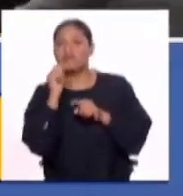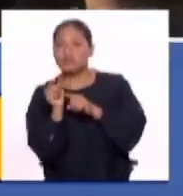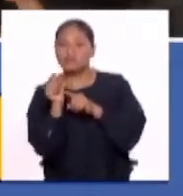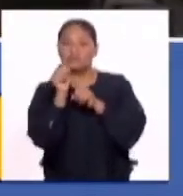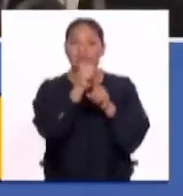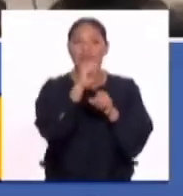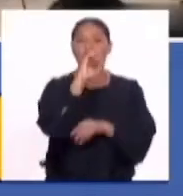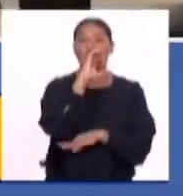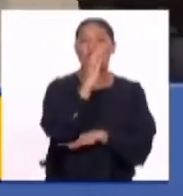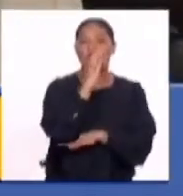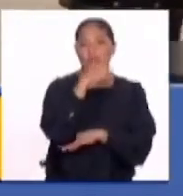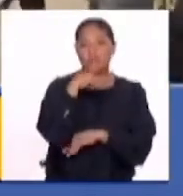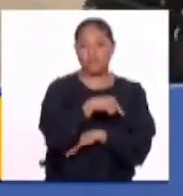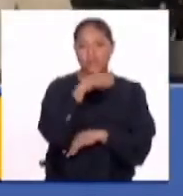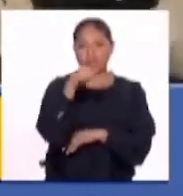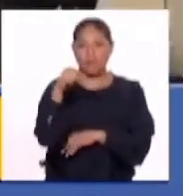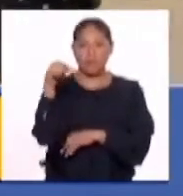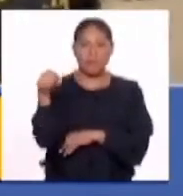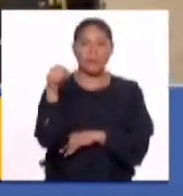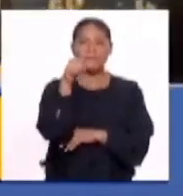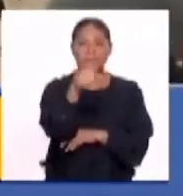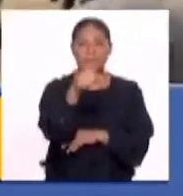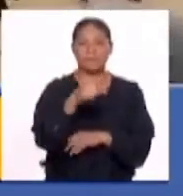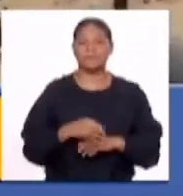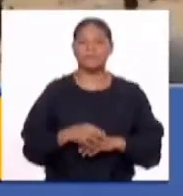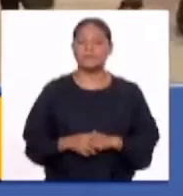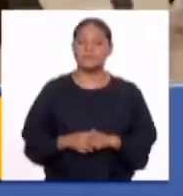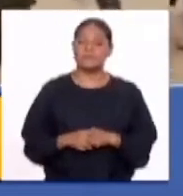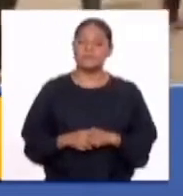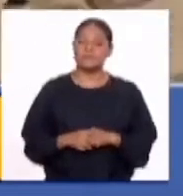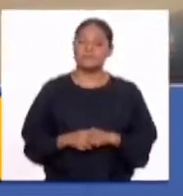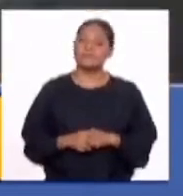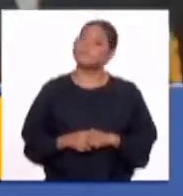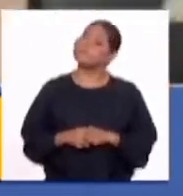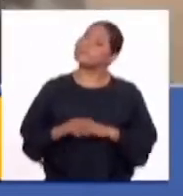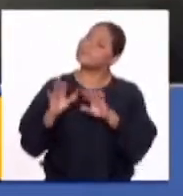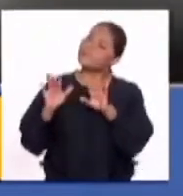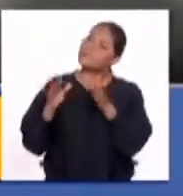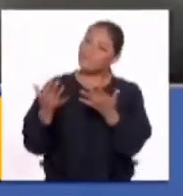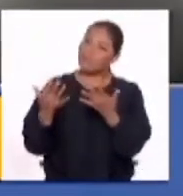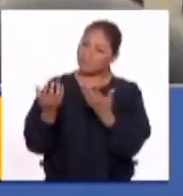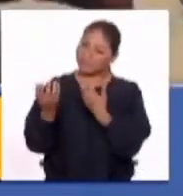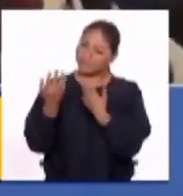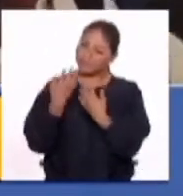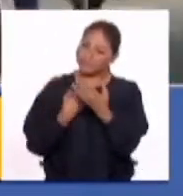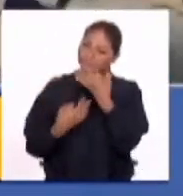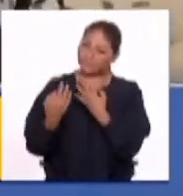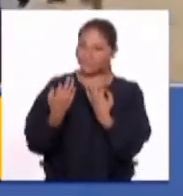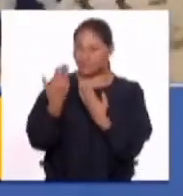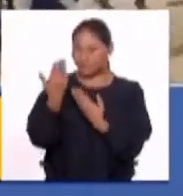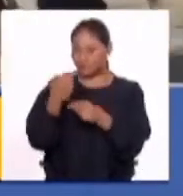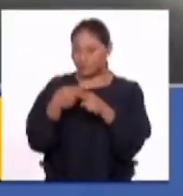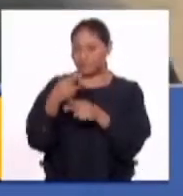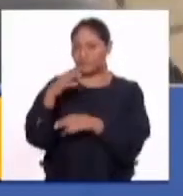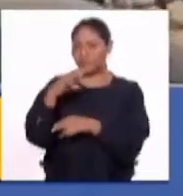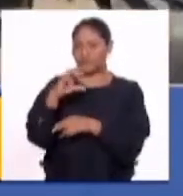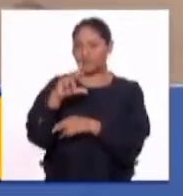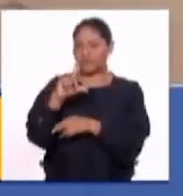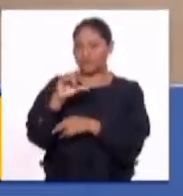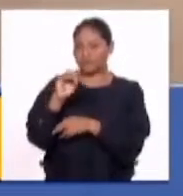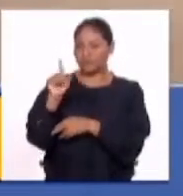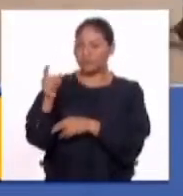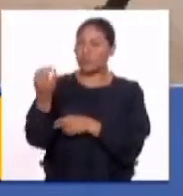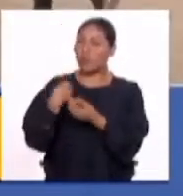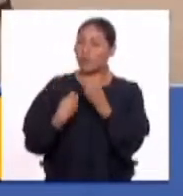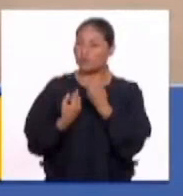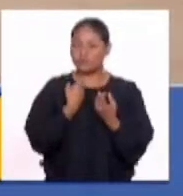Y Carlos, quisiera que nos comentes sobre en qué medida hay un discurso de securitización de los migrantes